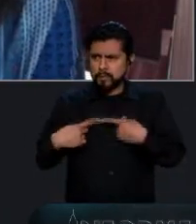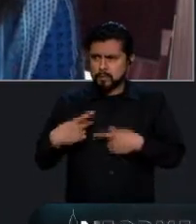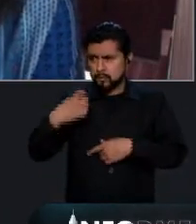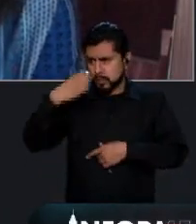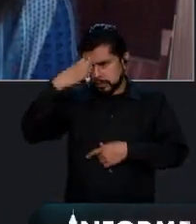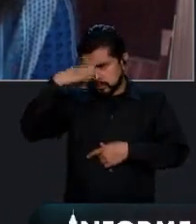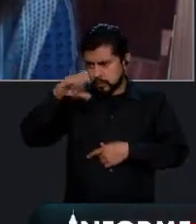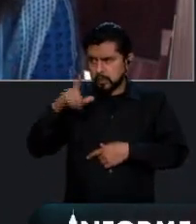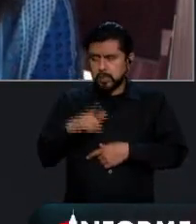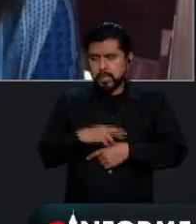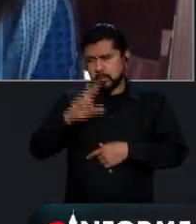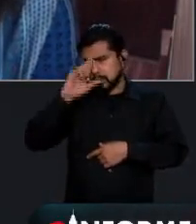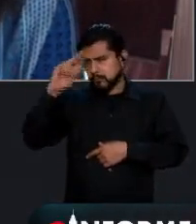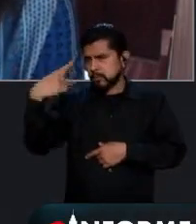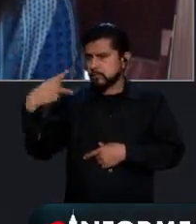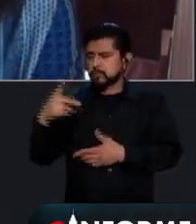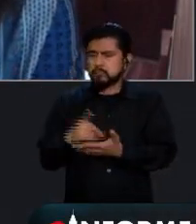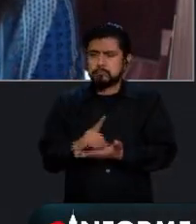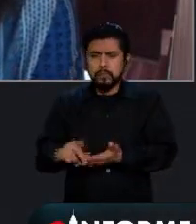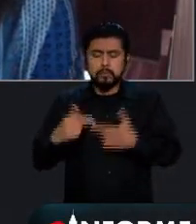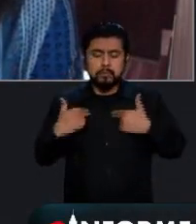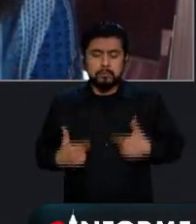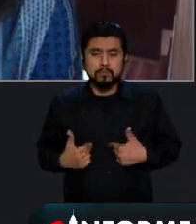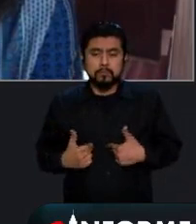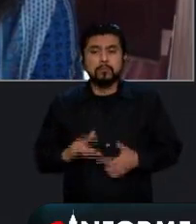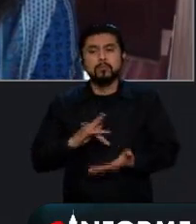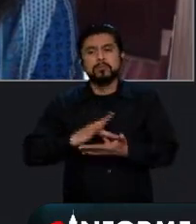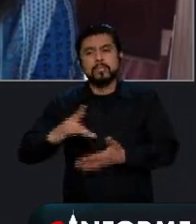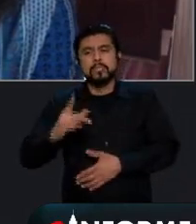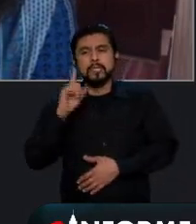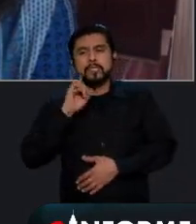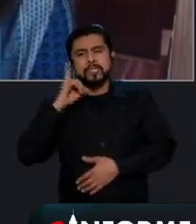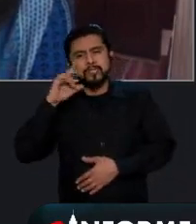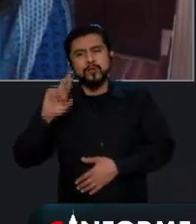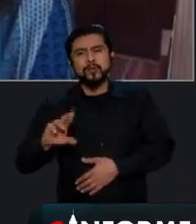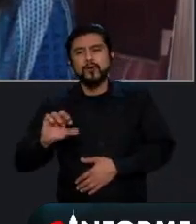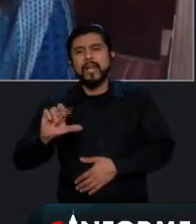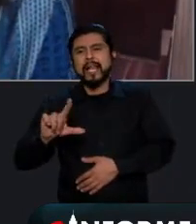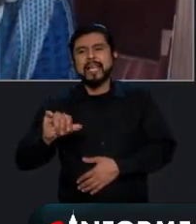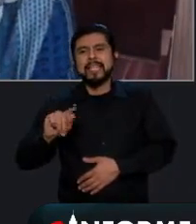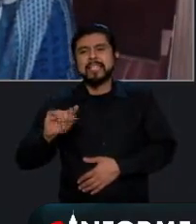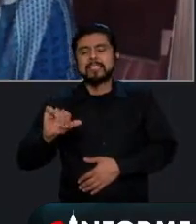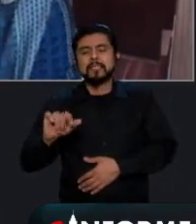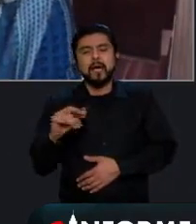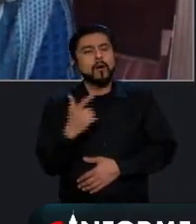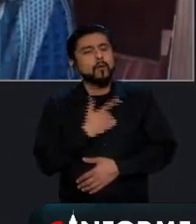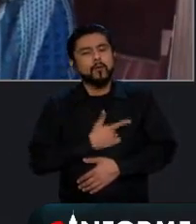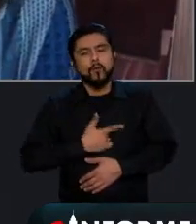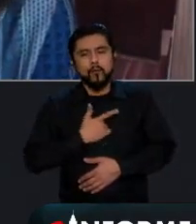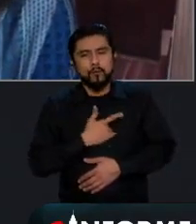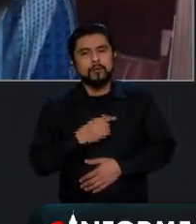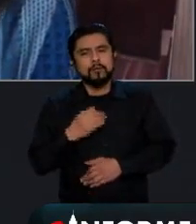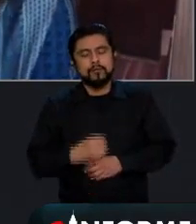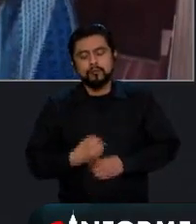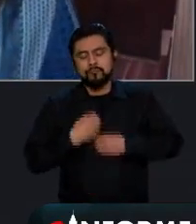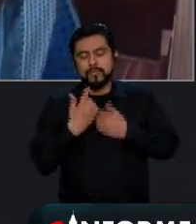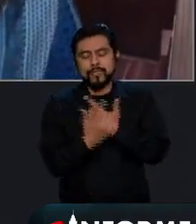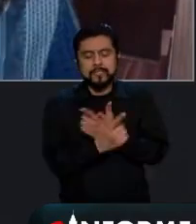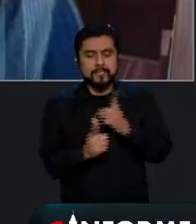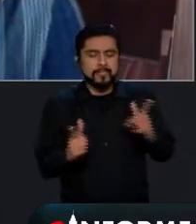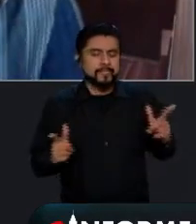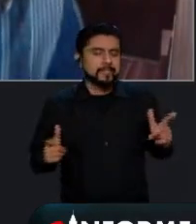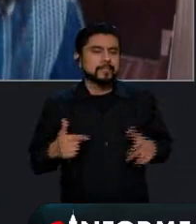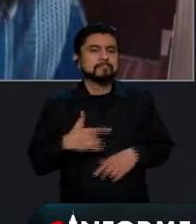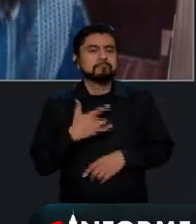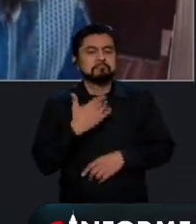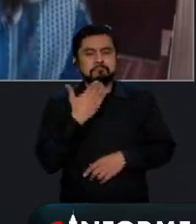extranjero que venga a nuestro país. Doctora Leticia, le agradezco mucho sus palabras. No, hombre, qué gusto y gracias por dejarme expresar con esto. Y ahora sí